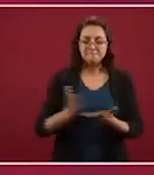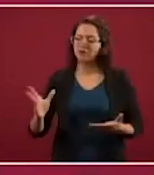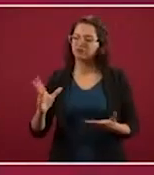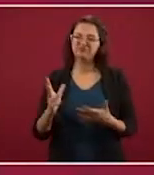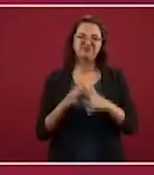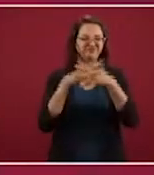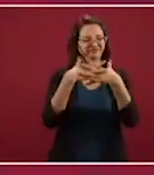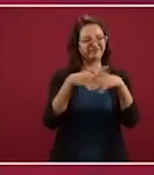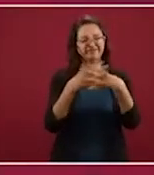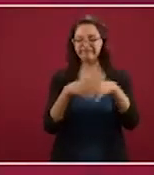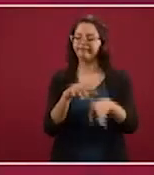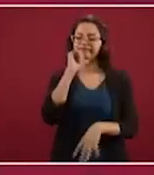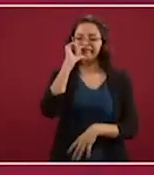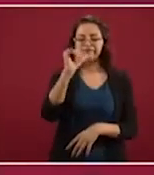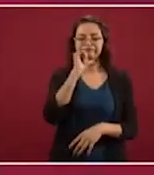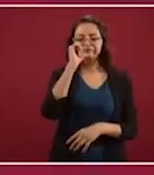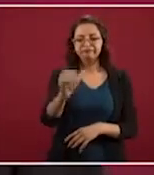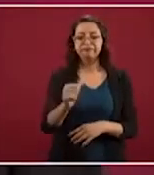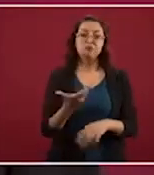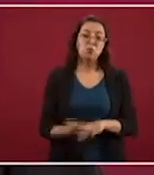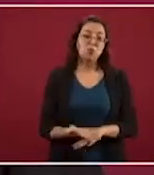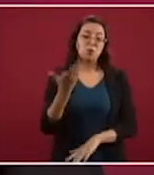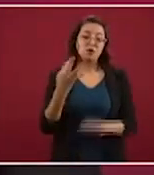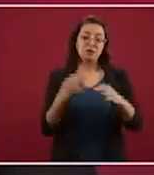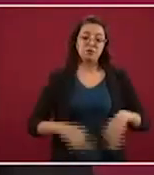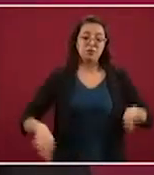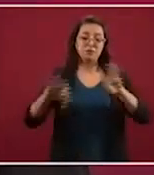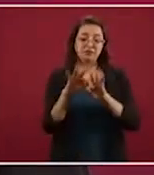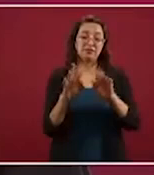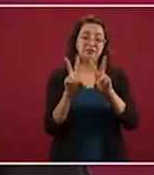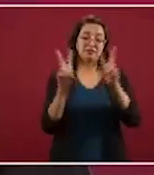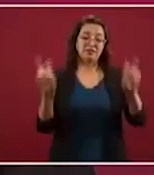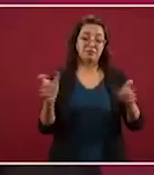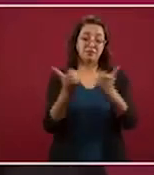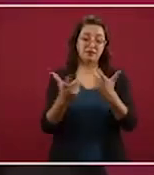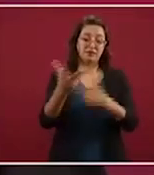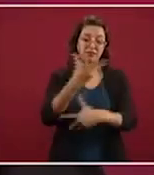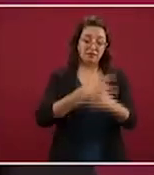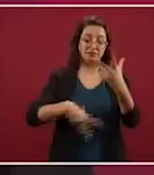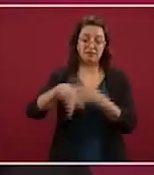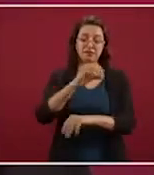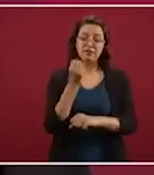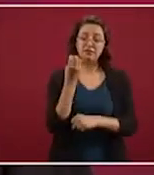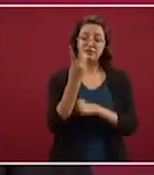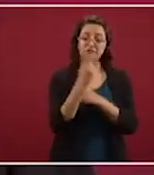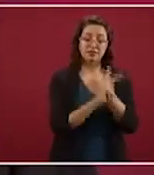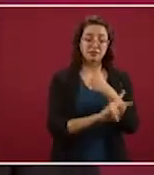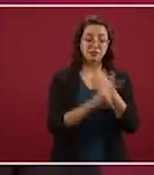este asunto tan importante para la economía de las tres